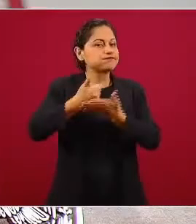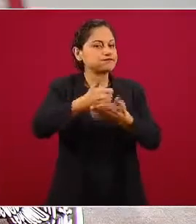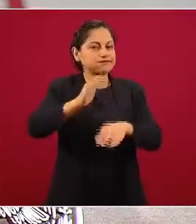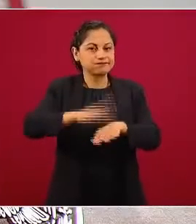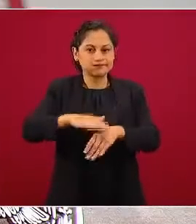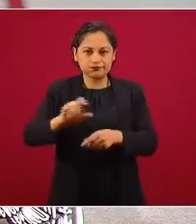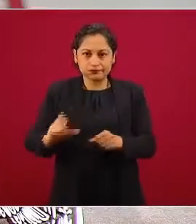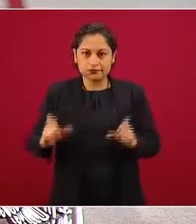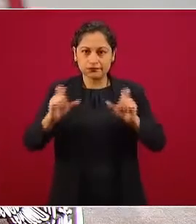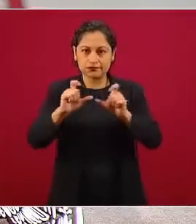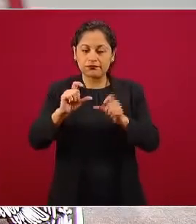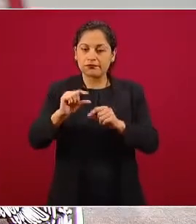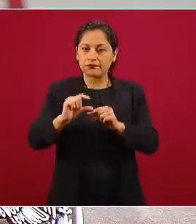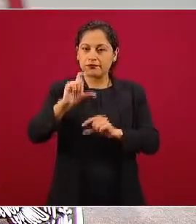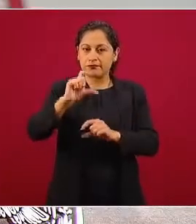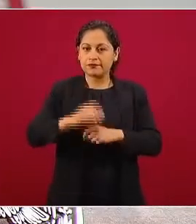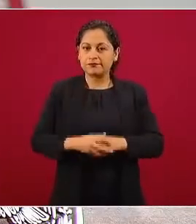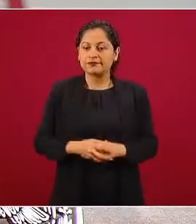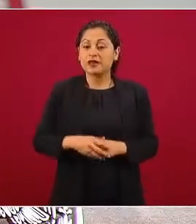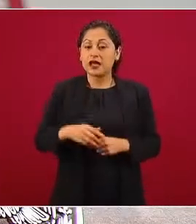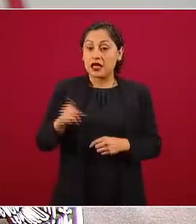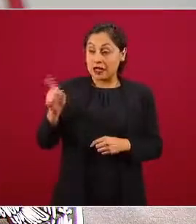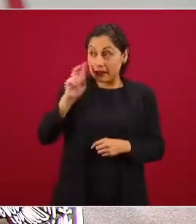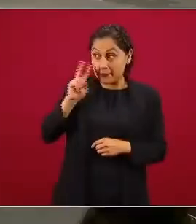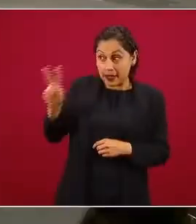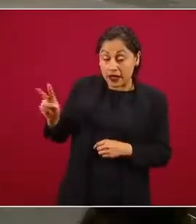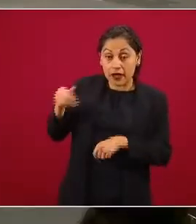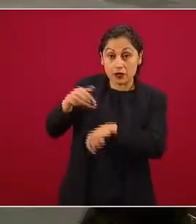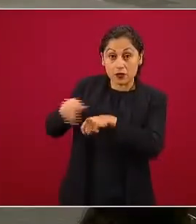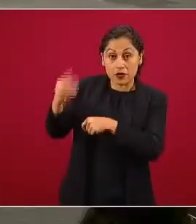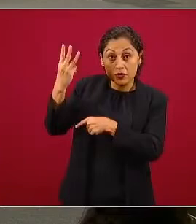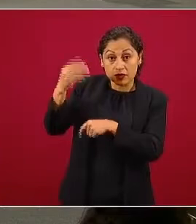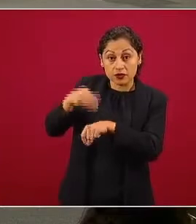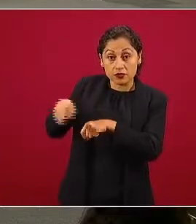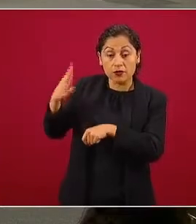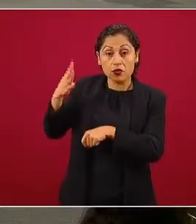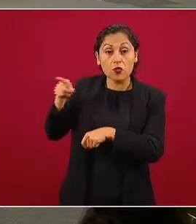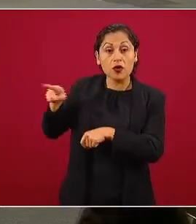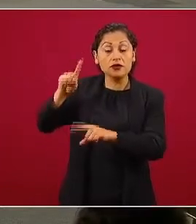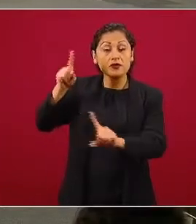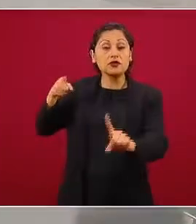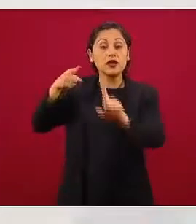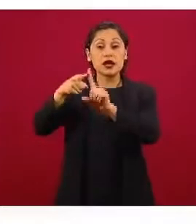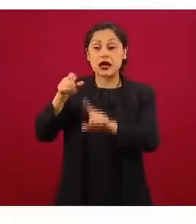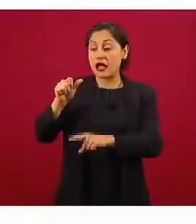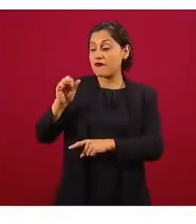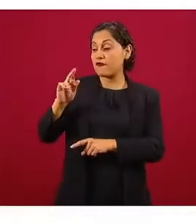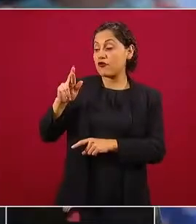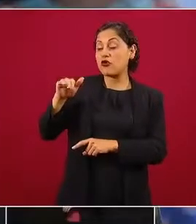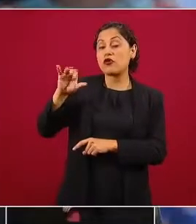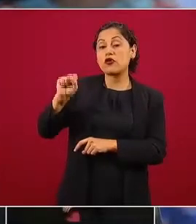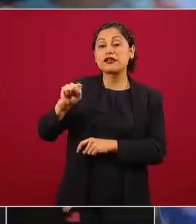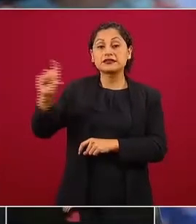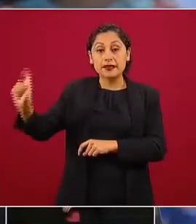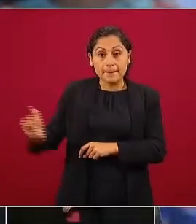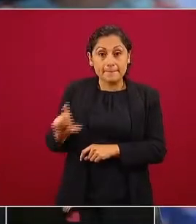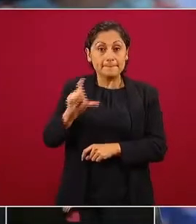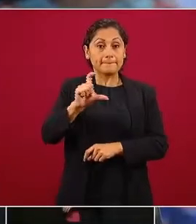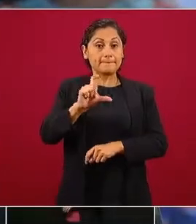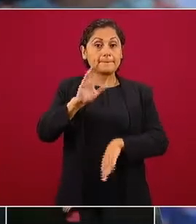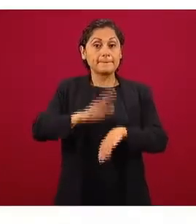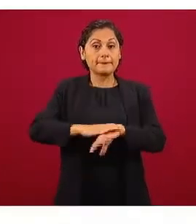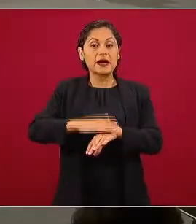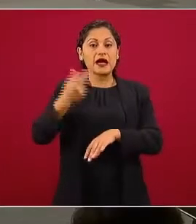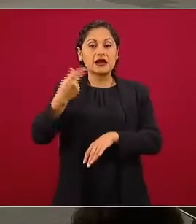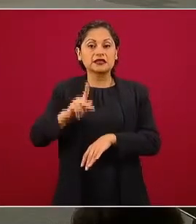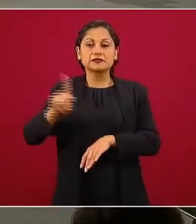3 como el punto 4 lo que están buscando es que los rendimientos de las AFORES aumenten, pero vayan a dar a los trabajadores, que no se